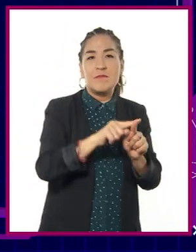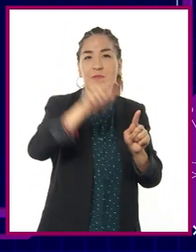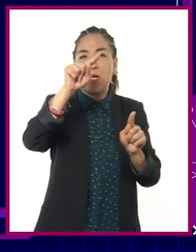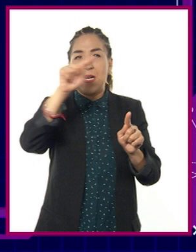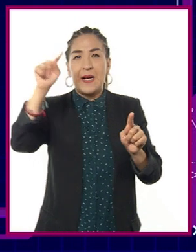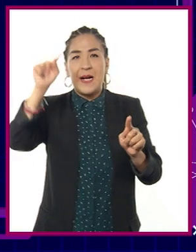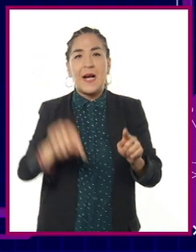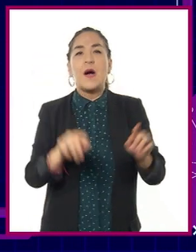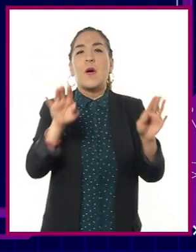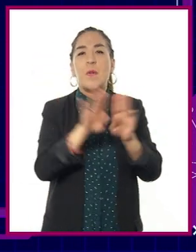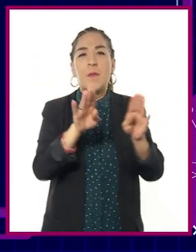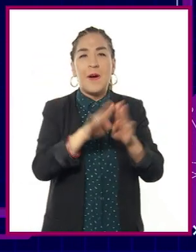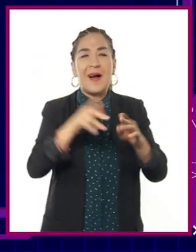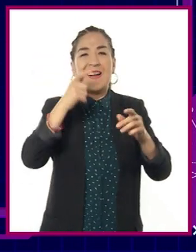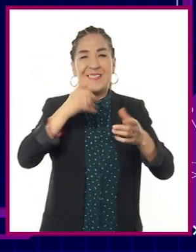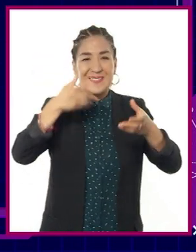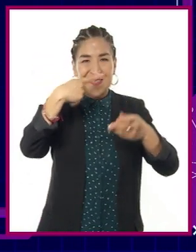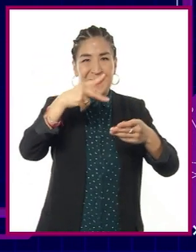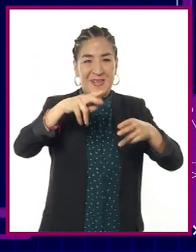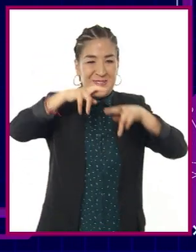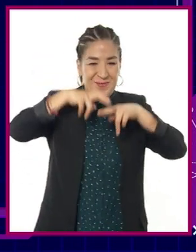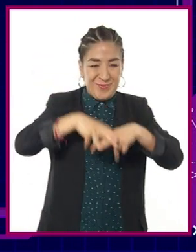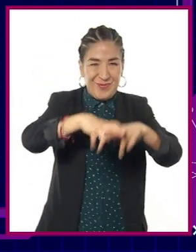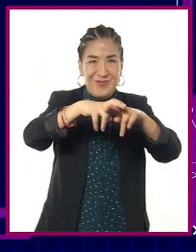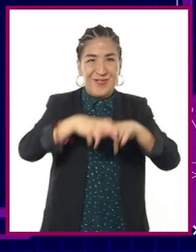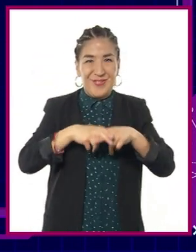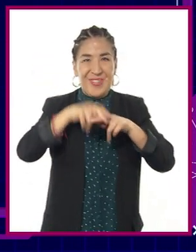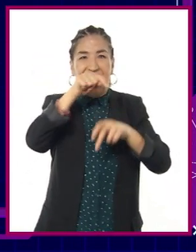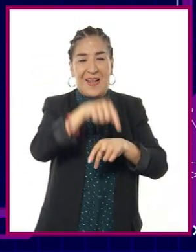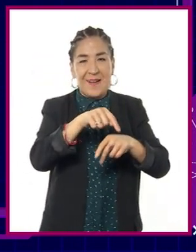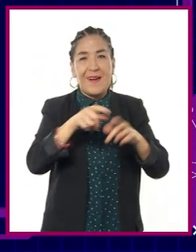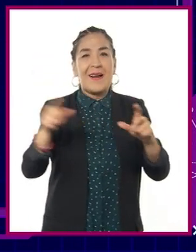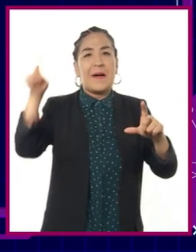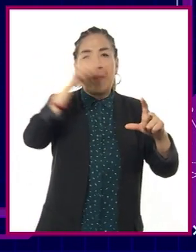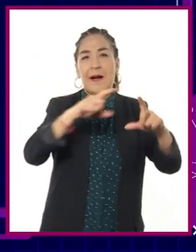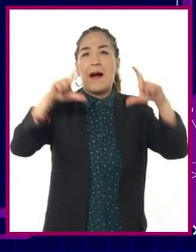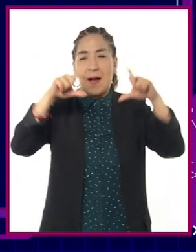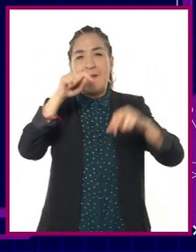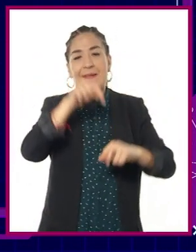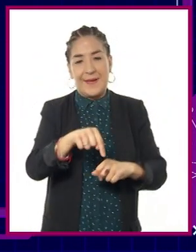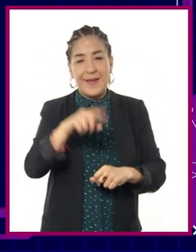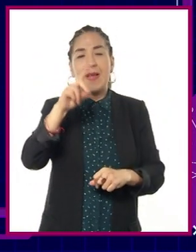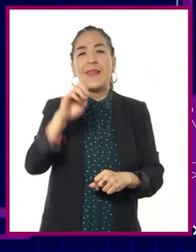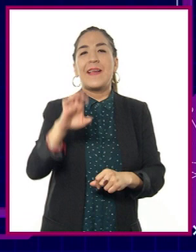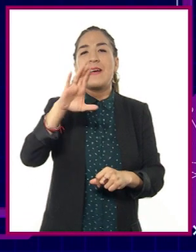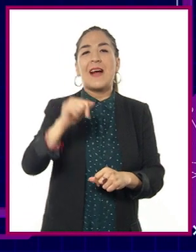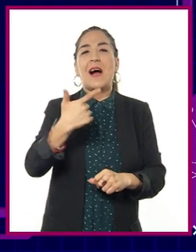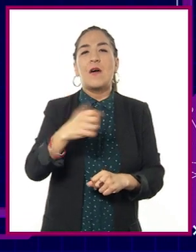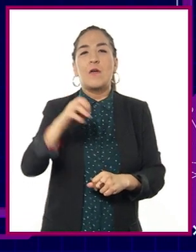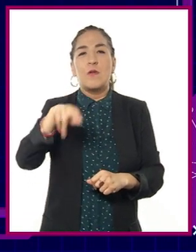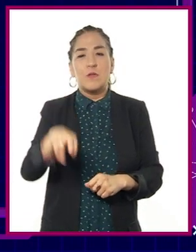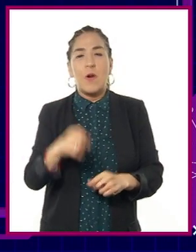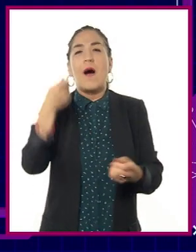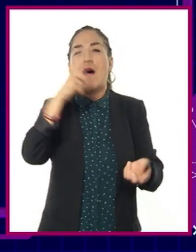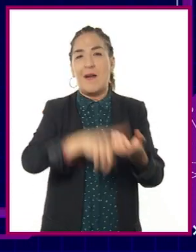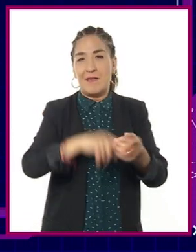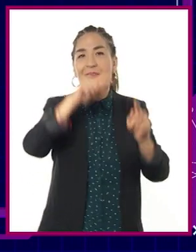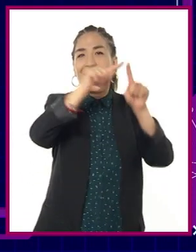a cada canastilla, se forma el decágono inscrito en la